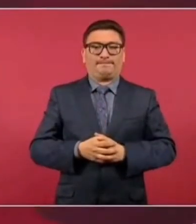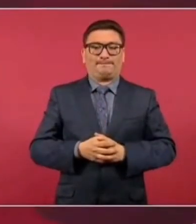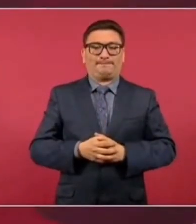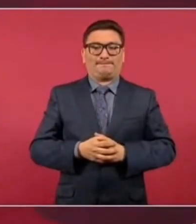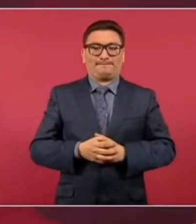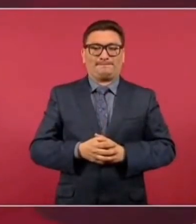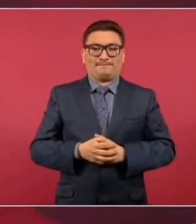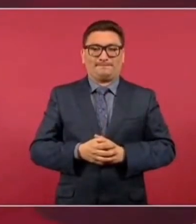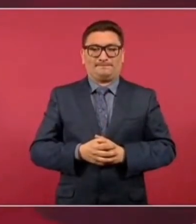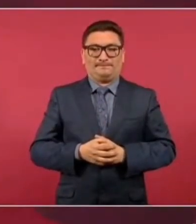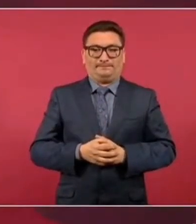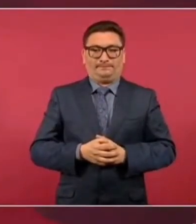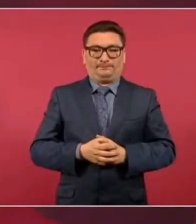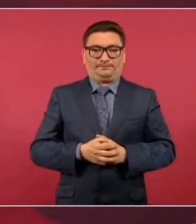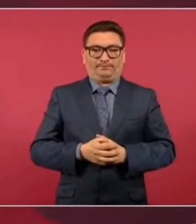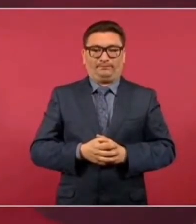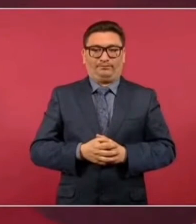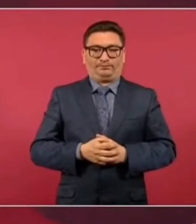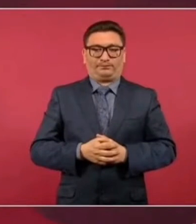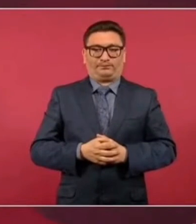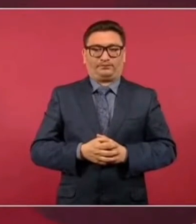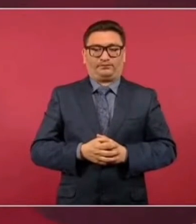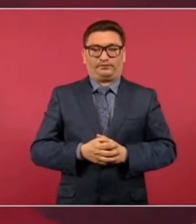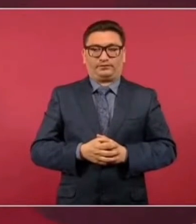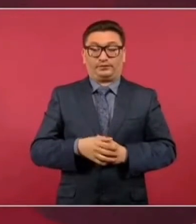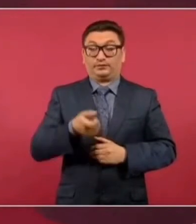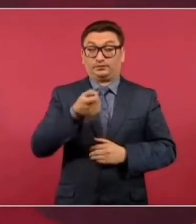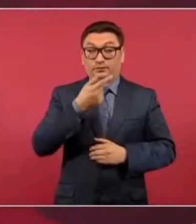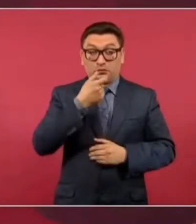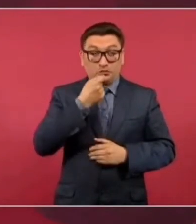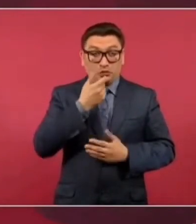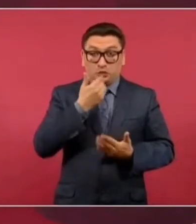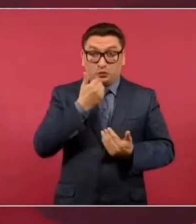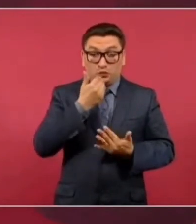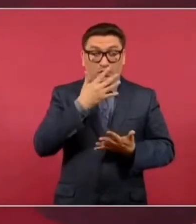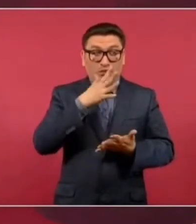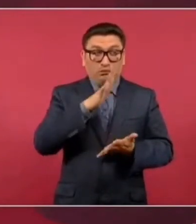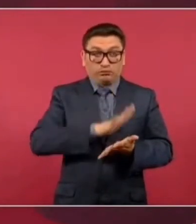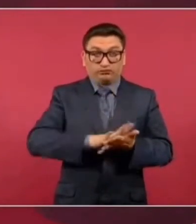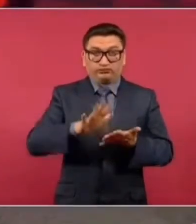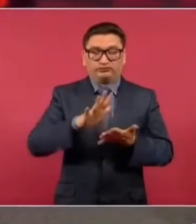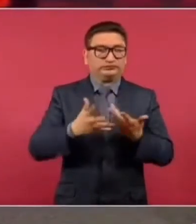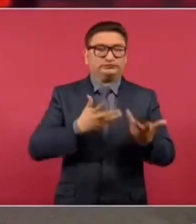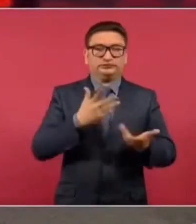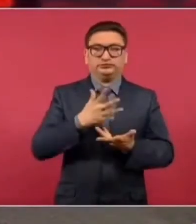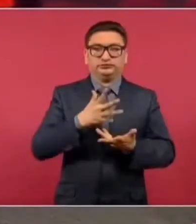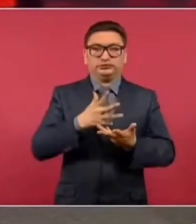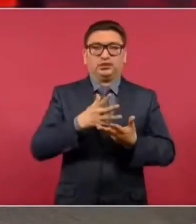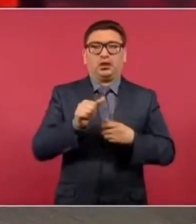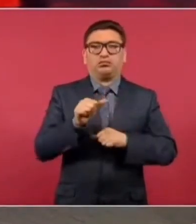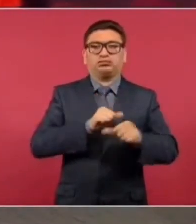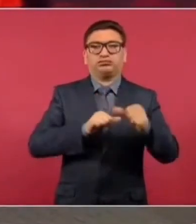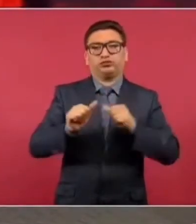Y se pudo sustituir, no del todo.